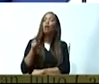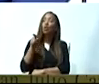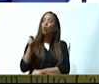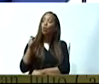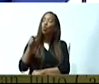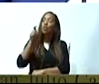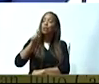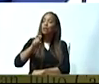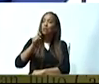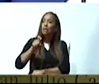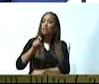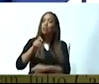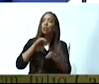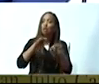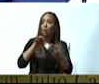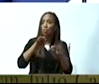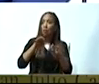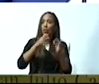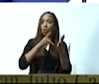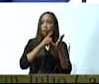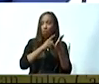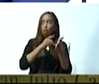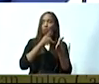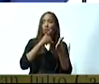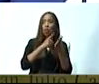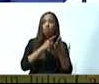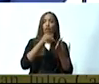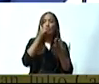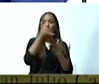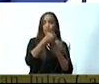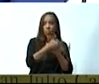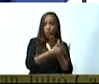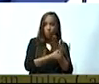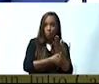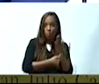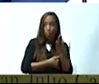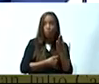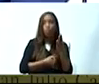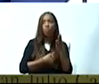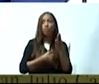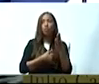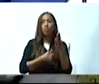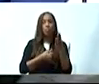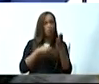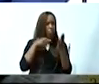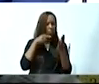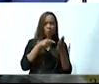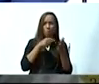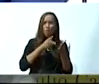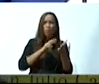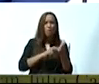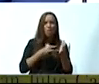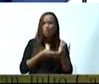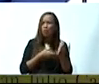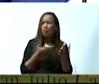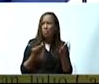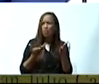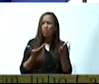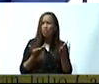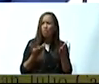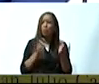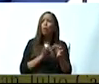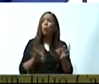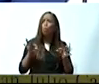aquí en las manos el proyecto del fideicomiso para el desarrollo de Pedernales y me he movido un par de veces donde Frank a preguntarle